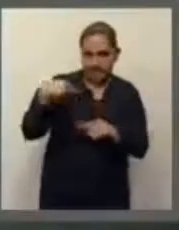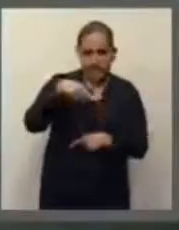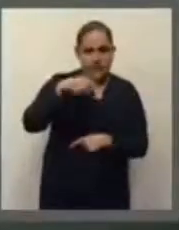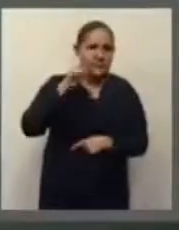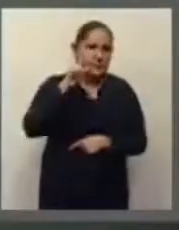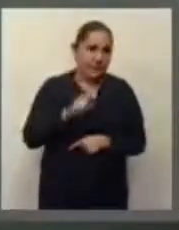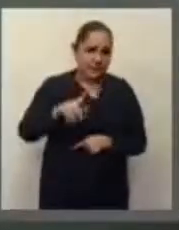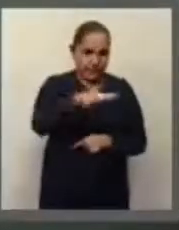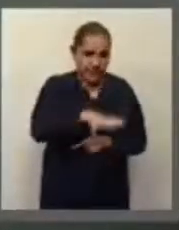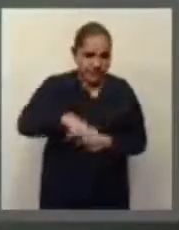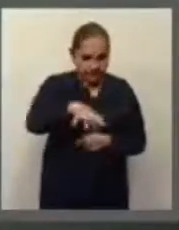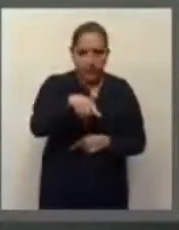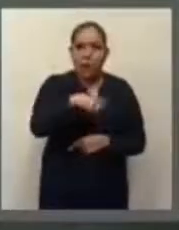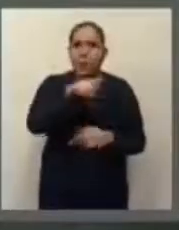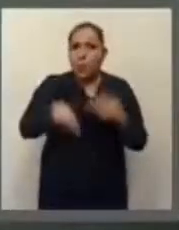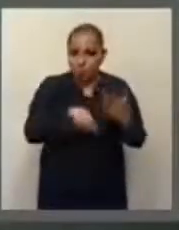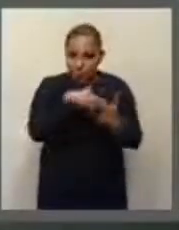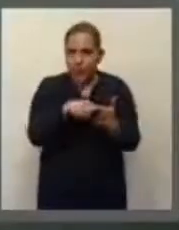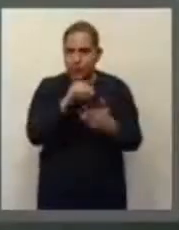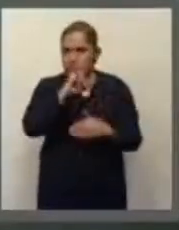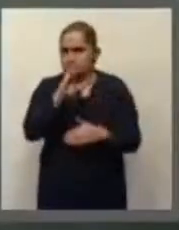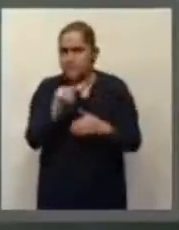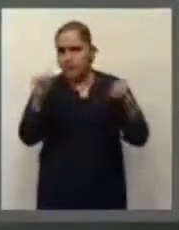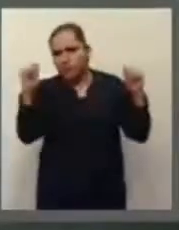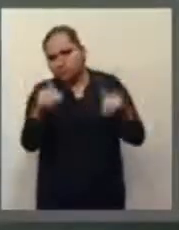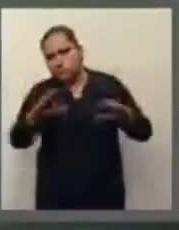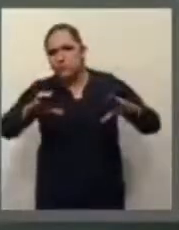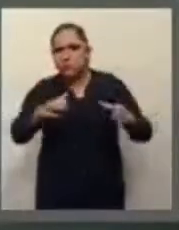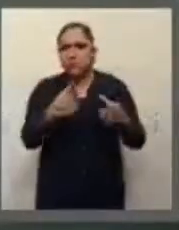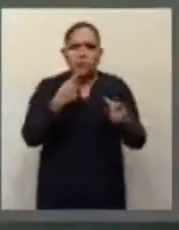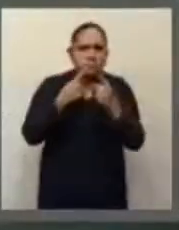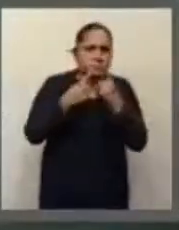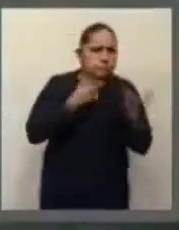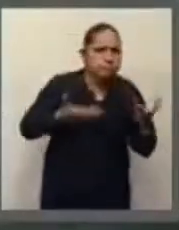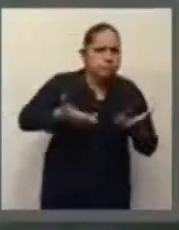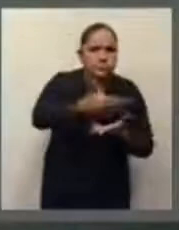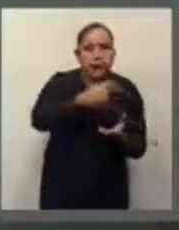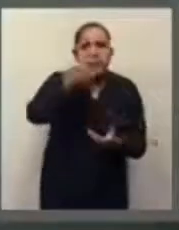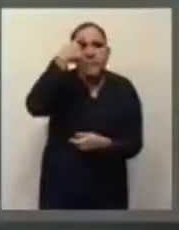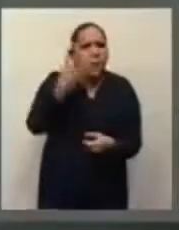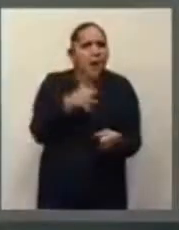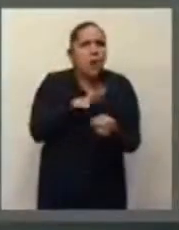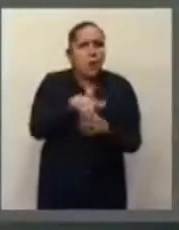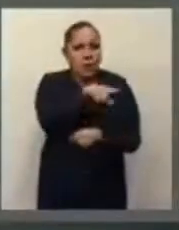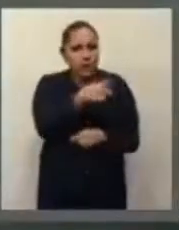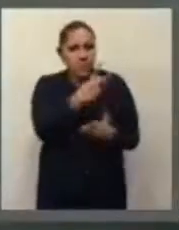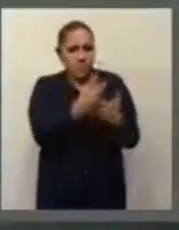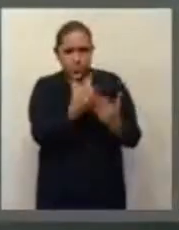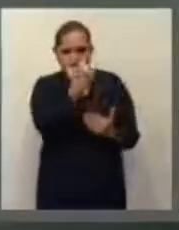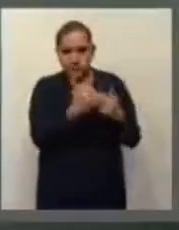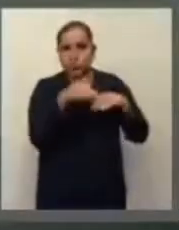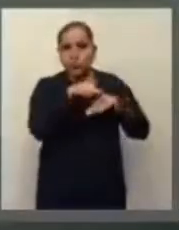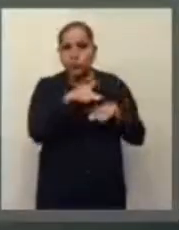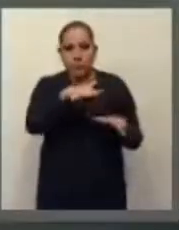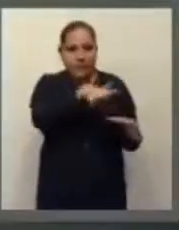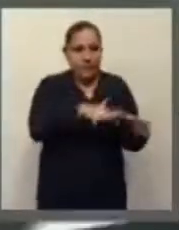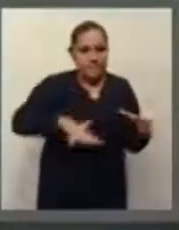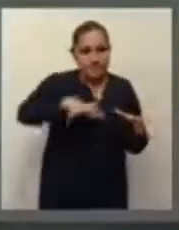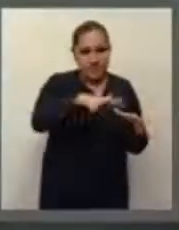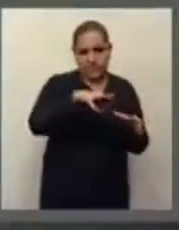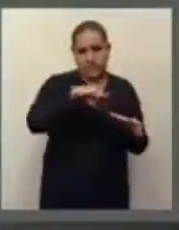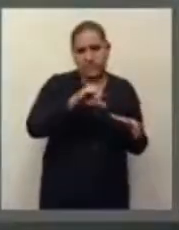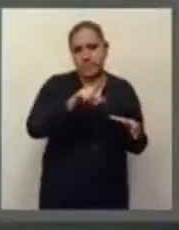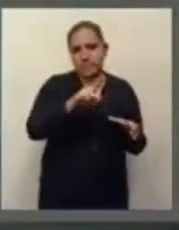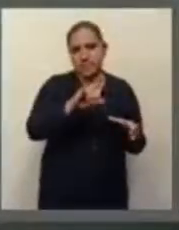una asamblea para determinar cuál sería la postura colectiva respecto al proyecto de la presa del sistema Milpillas, el cual